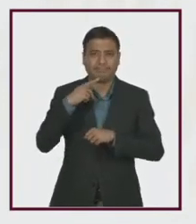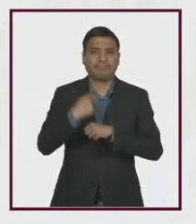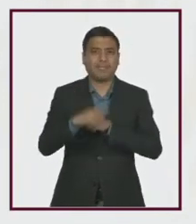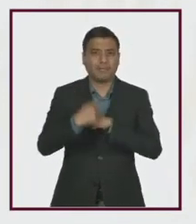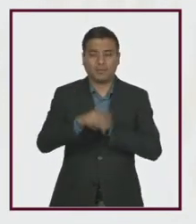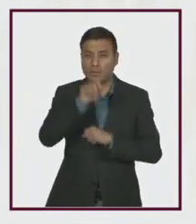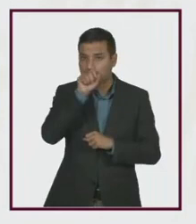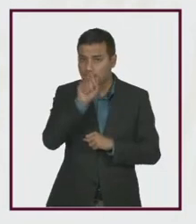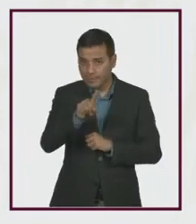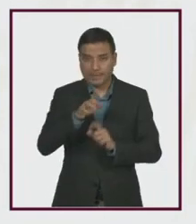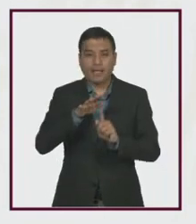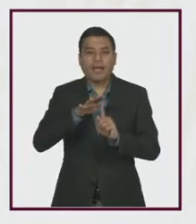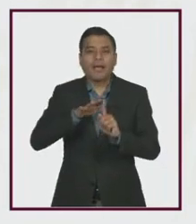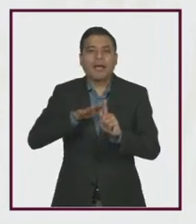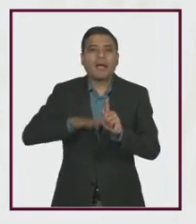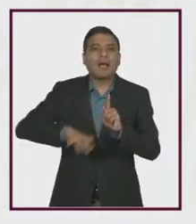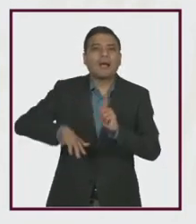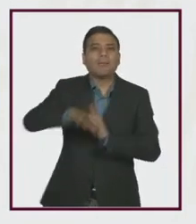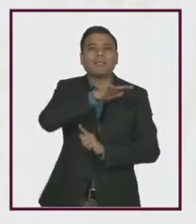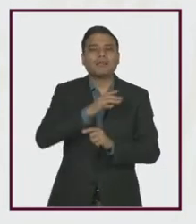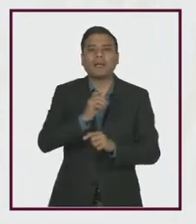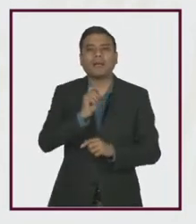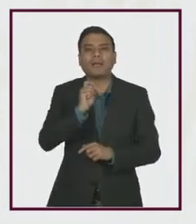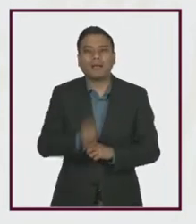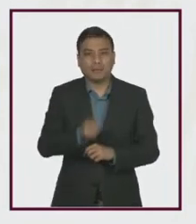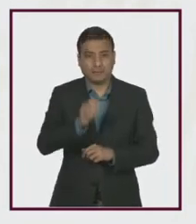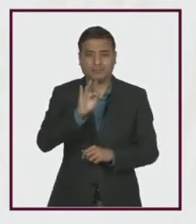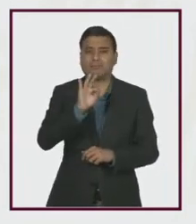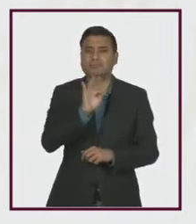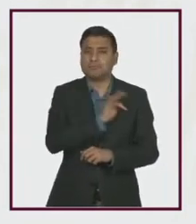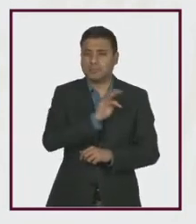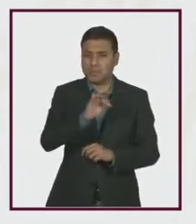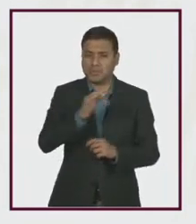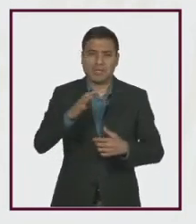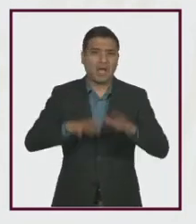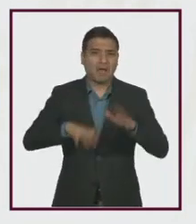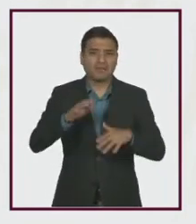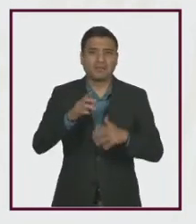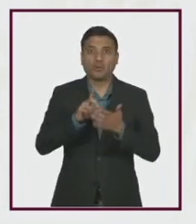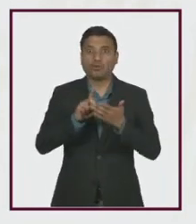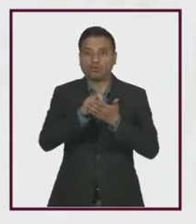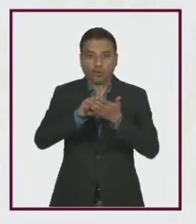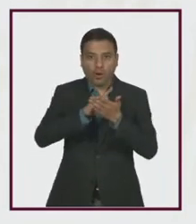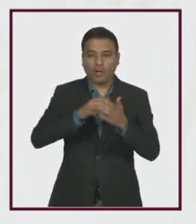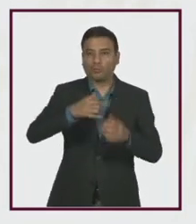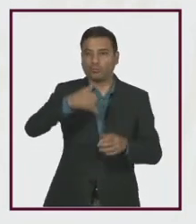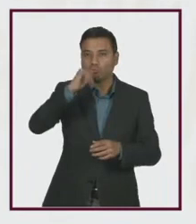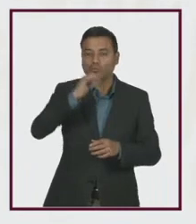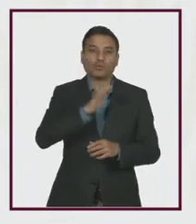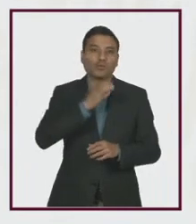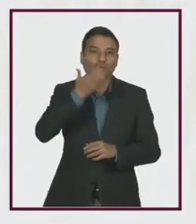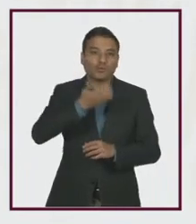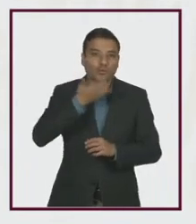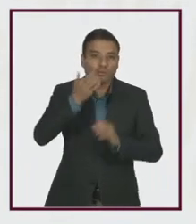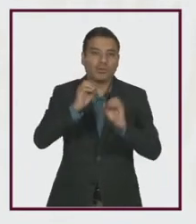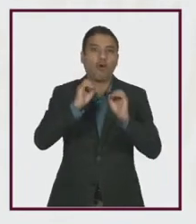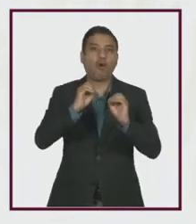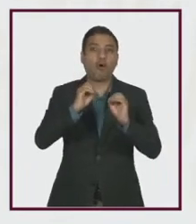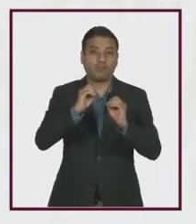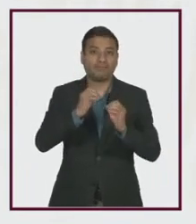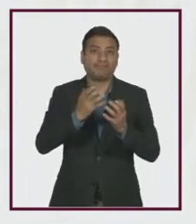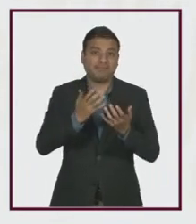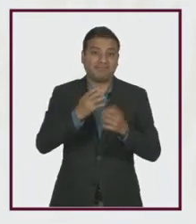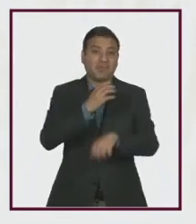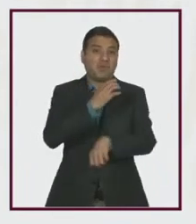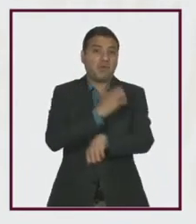en los que estamos, ¿no? Situaciones que nos pueden llevar a tener más acceso o menos acceso a las sustancias, las influencias de nuestros pares, de